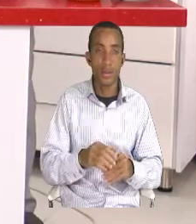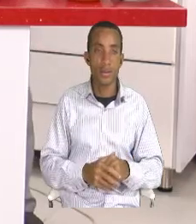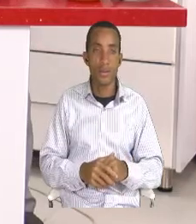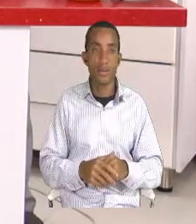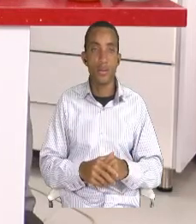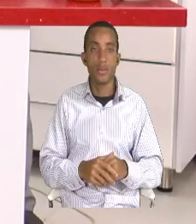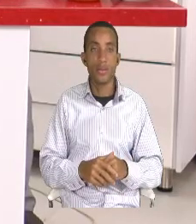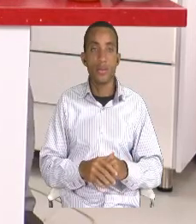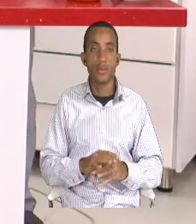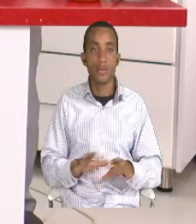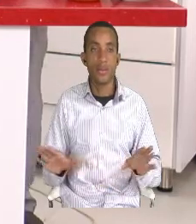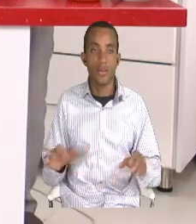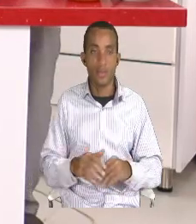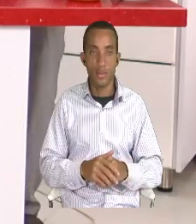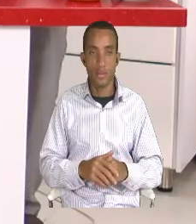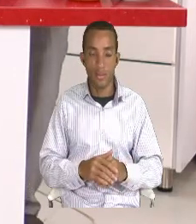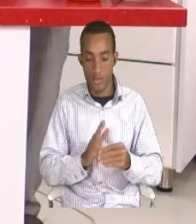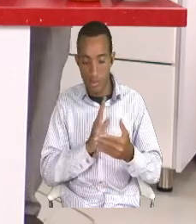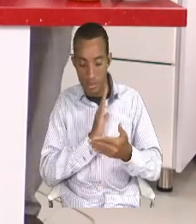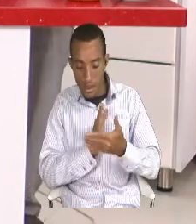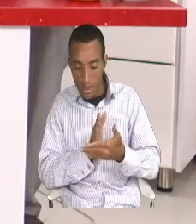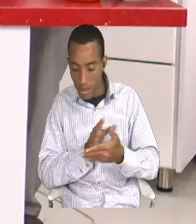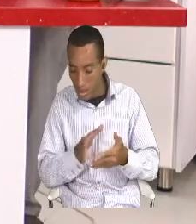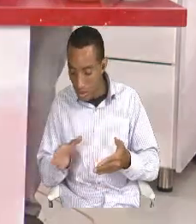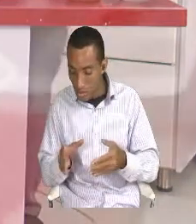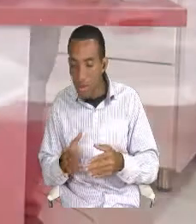Yo creo que con la mitad es suficiente.